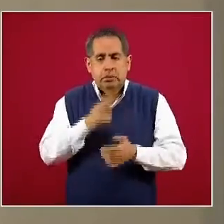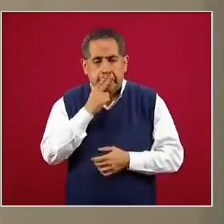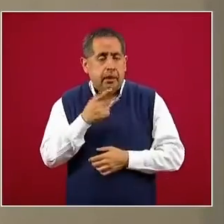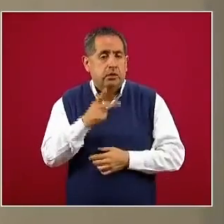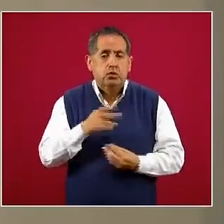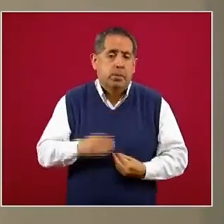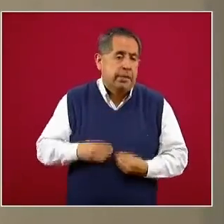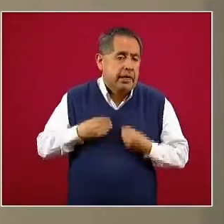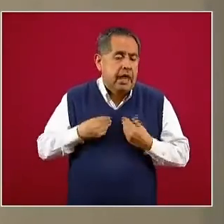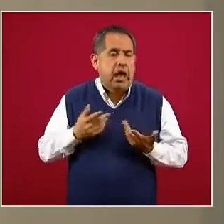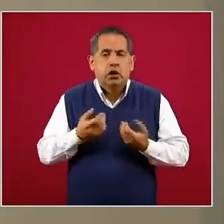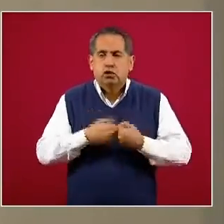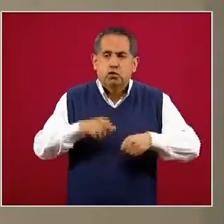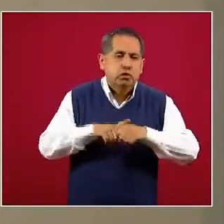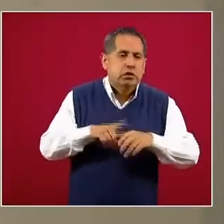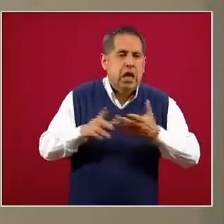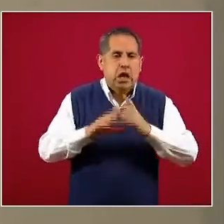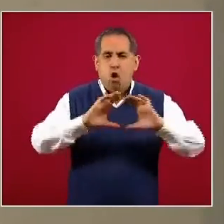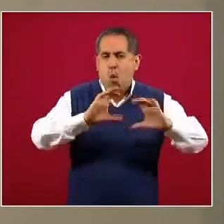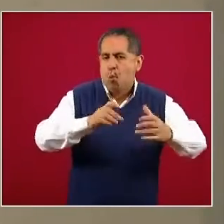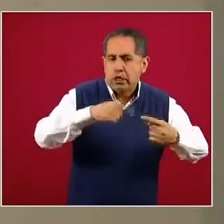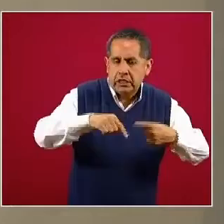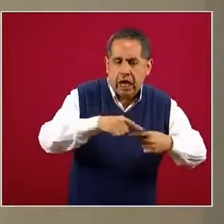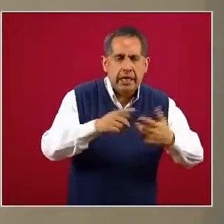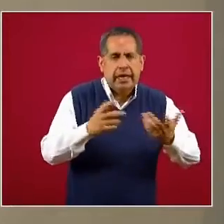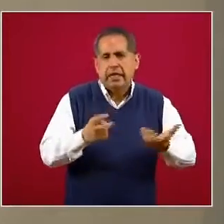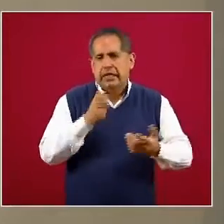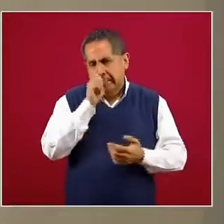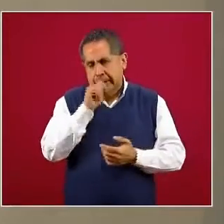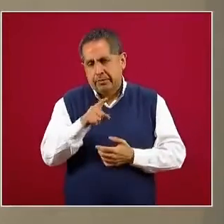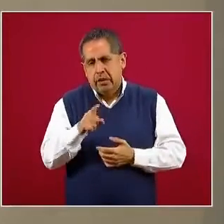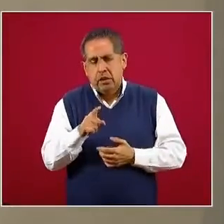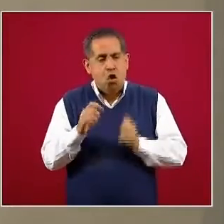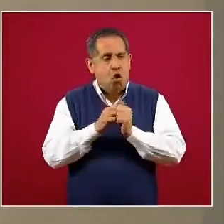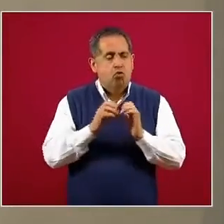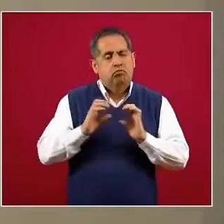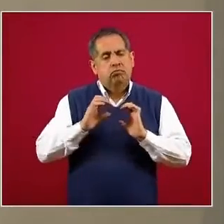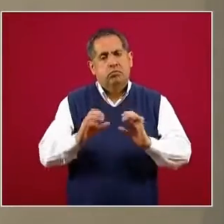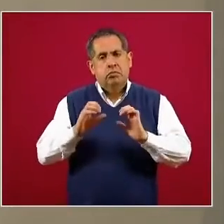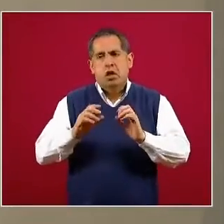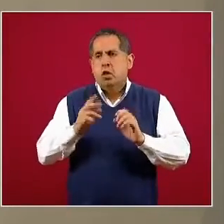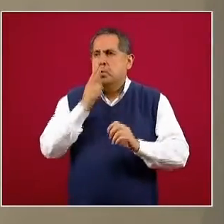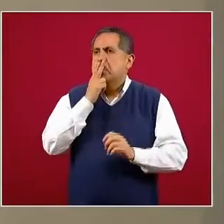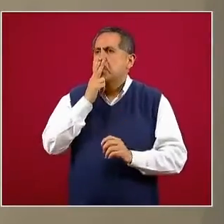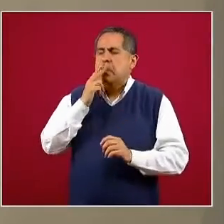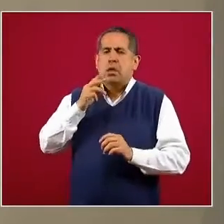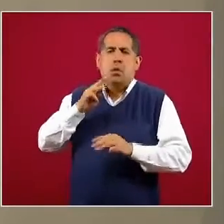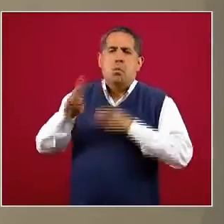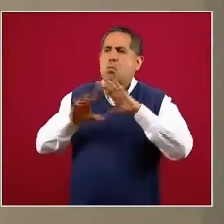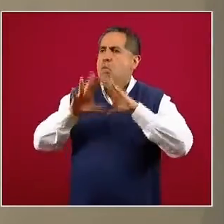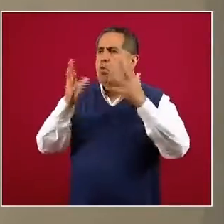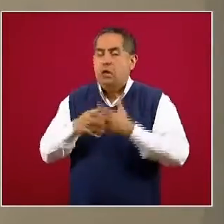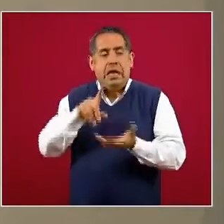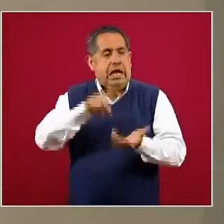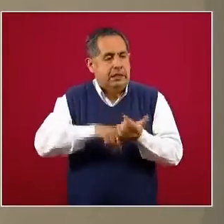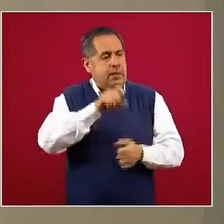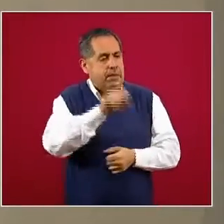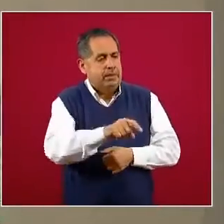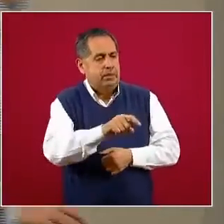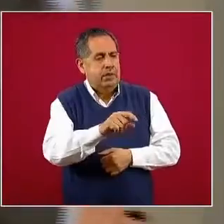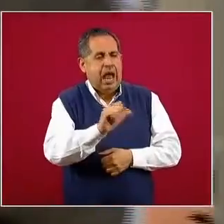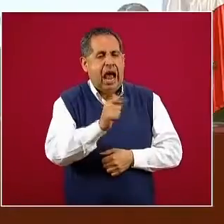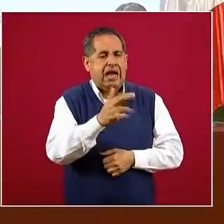vínculo eficaz a la totalidad de los 1.206 núcleos agrarios del Estado. Desde que inició la